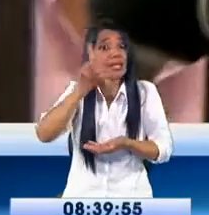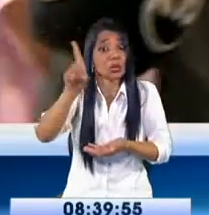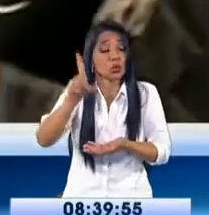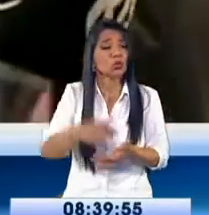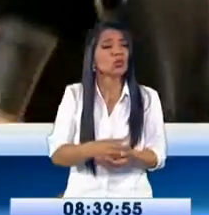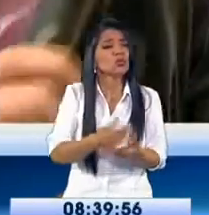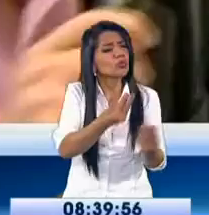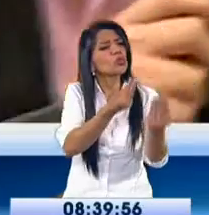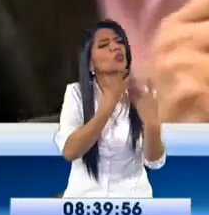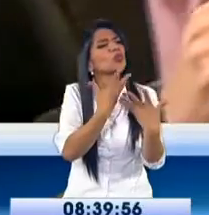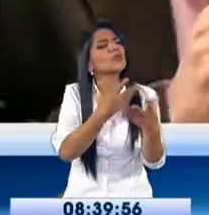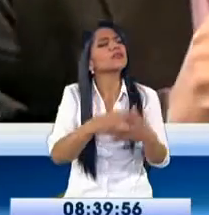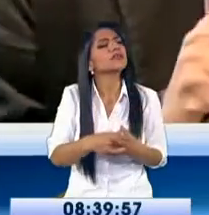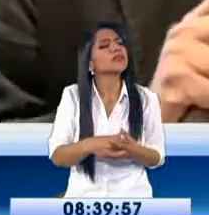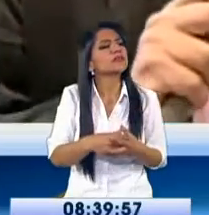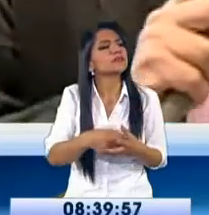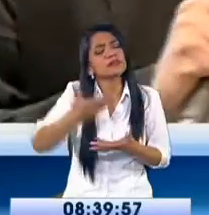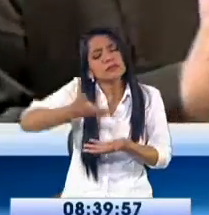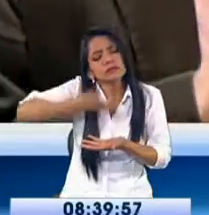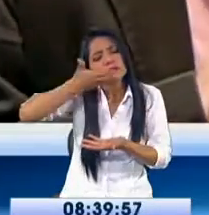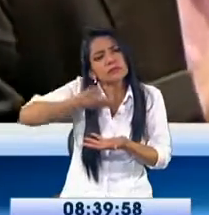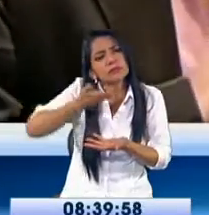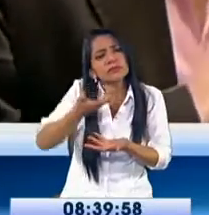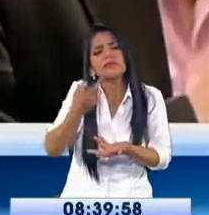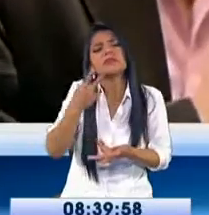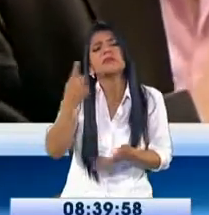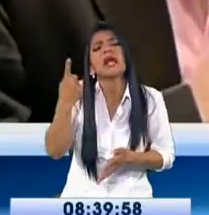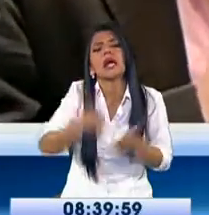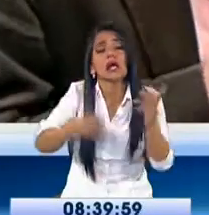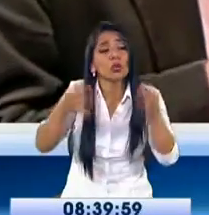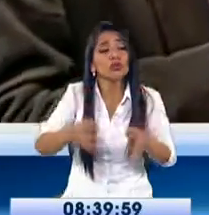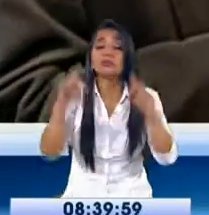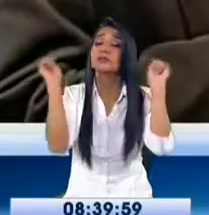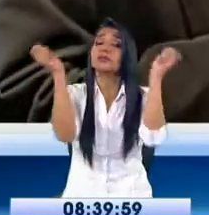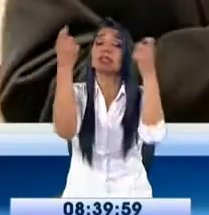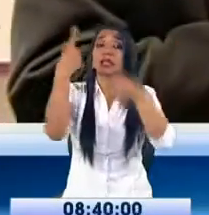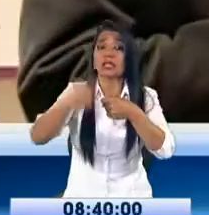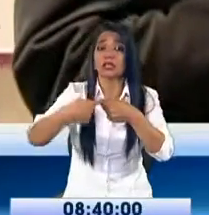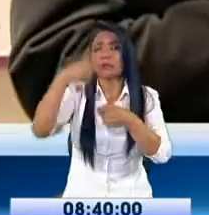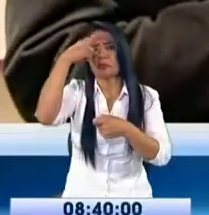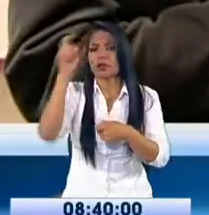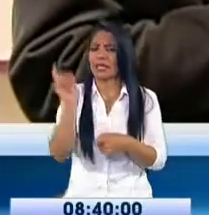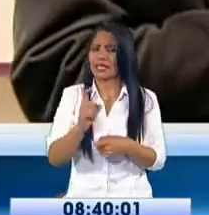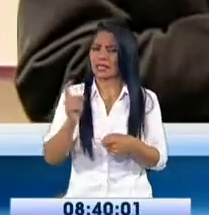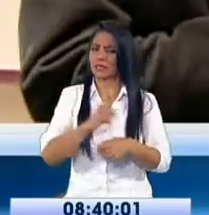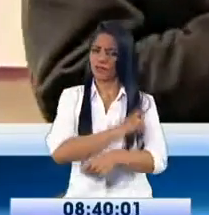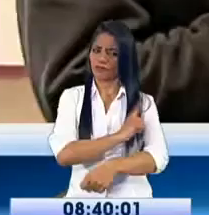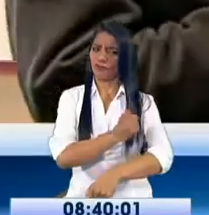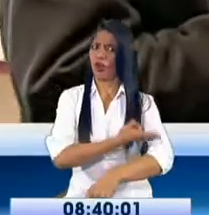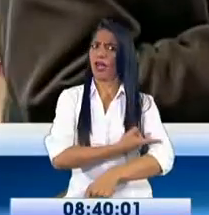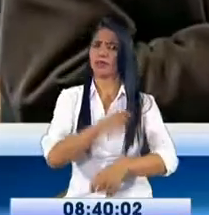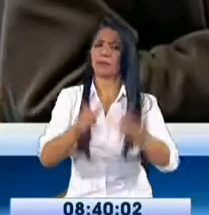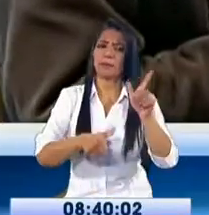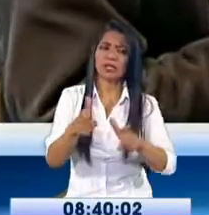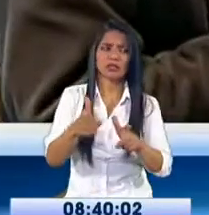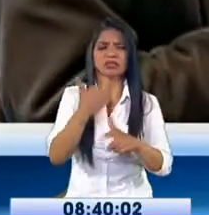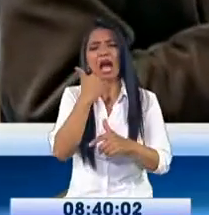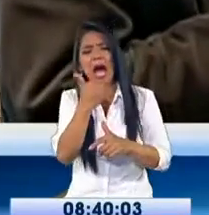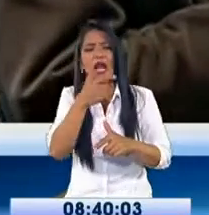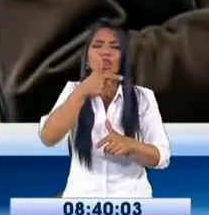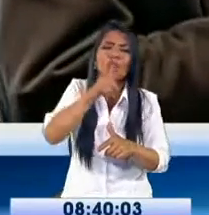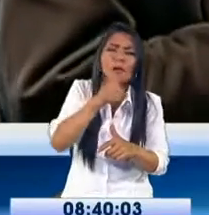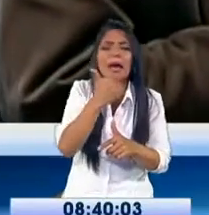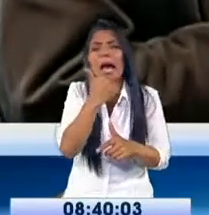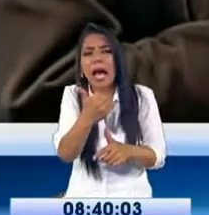fuentes no son william estos caldos son además muy indicados para lo que es fiestas de quito post que necesitamos revivir a la gente que obviamente va a